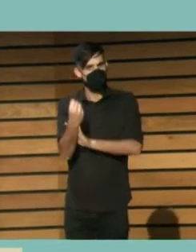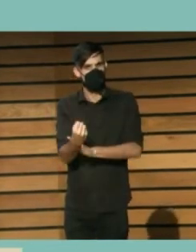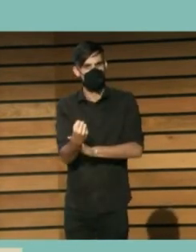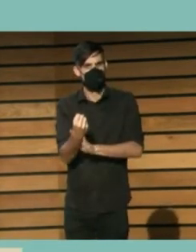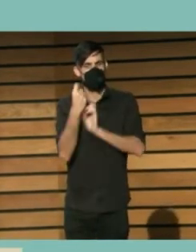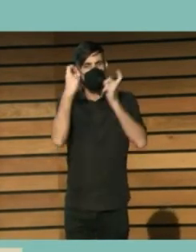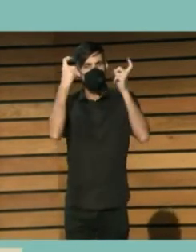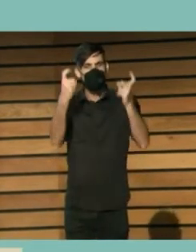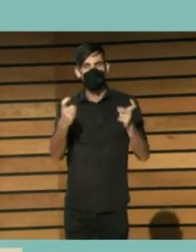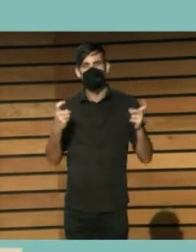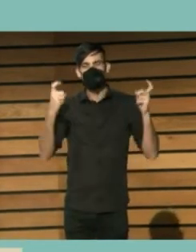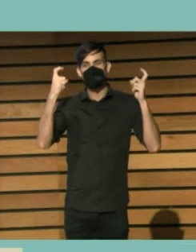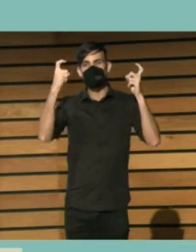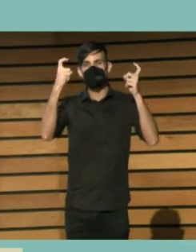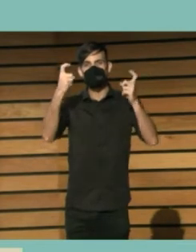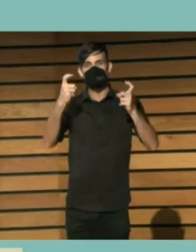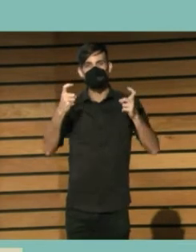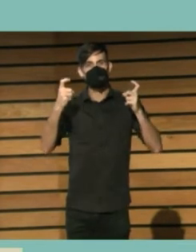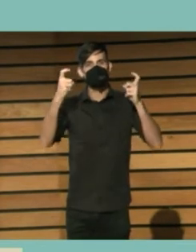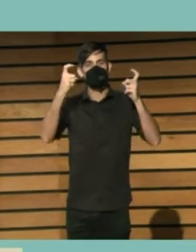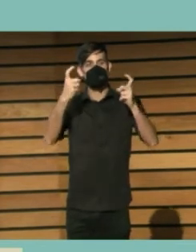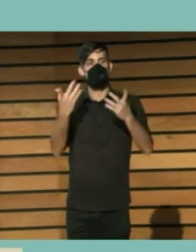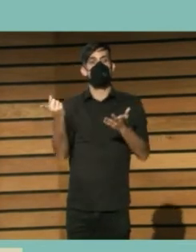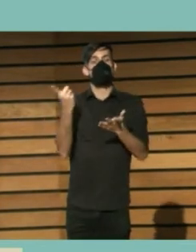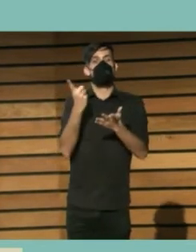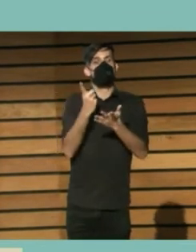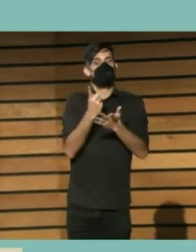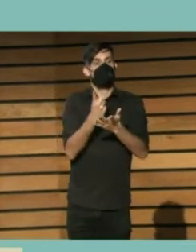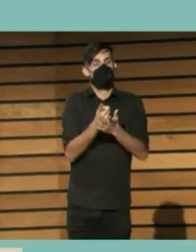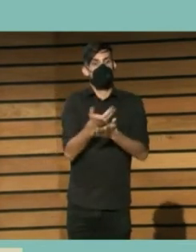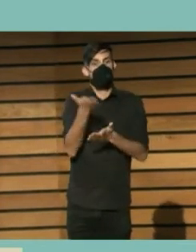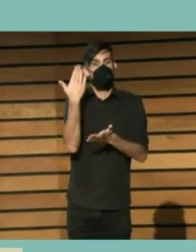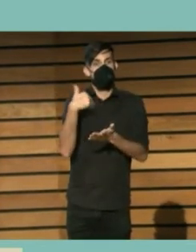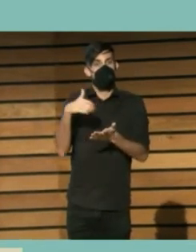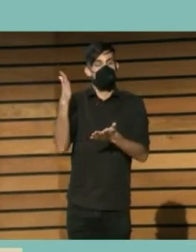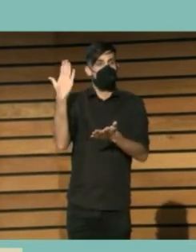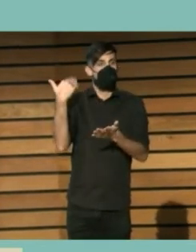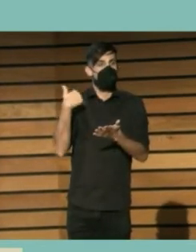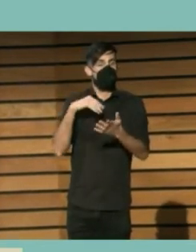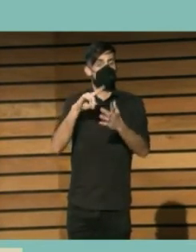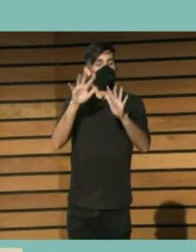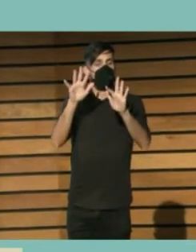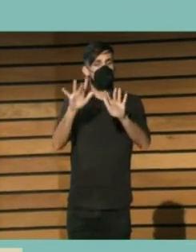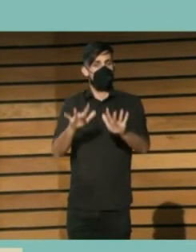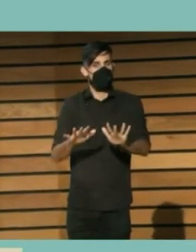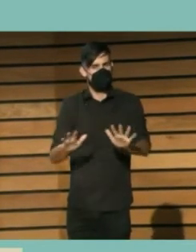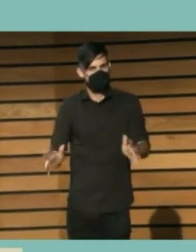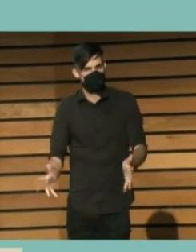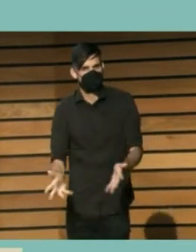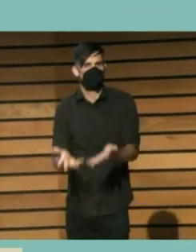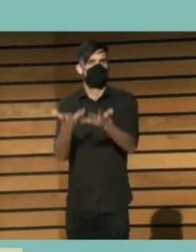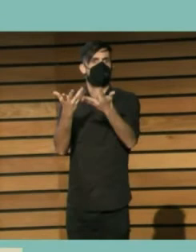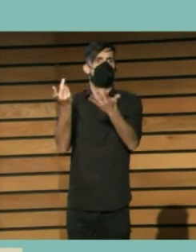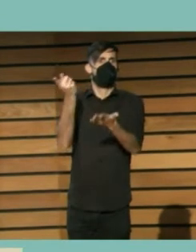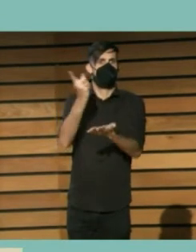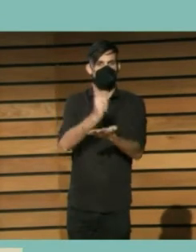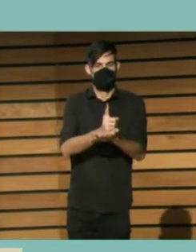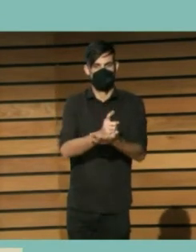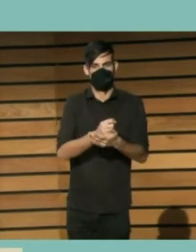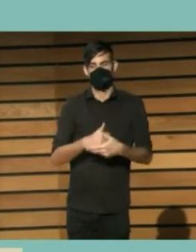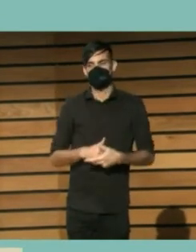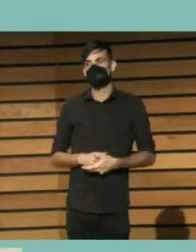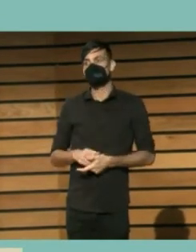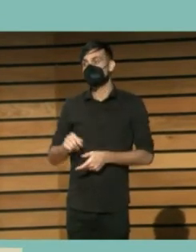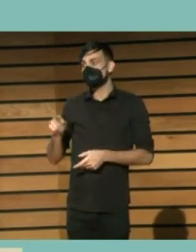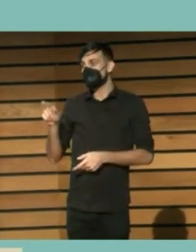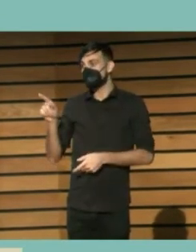intentar reconquistar de nuevo lo que nos toca reconquistar. Entonces, esto nos